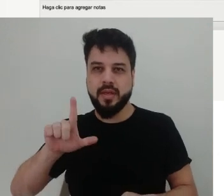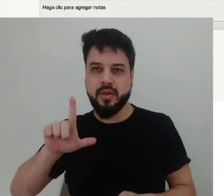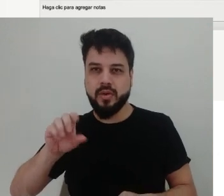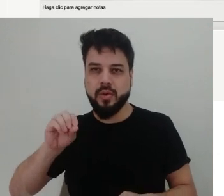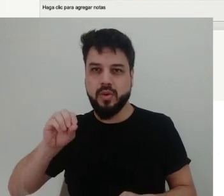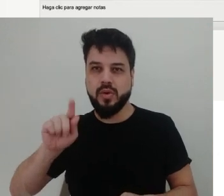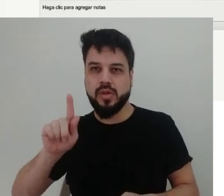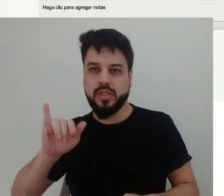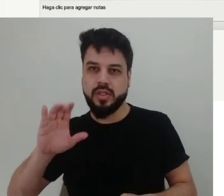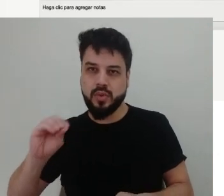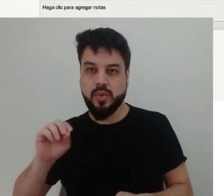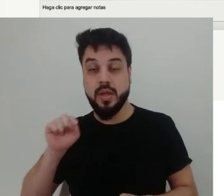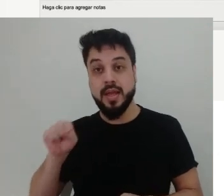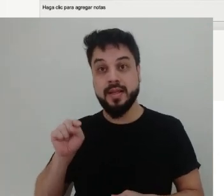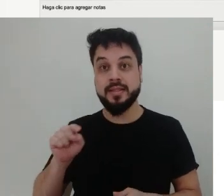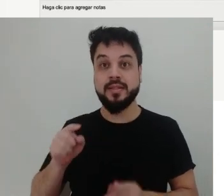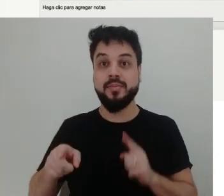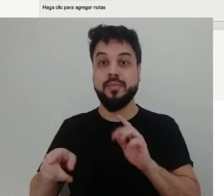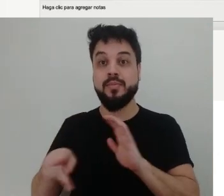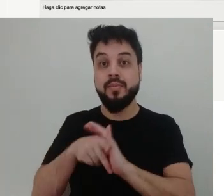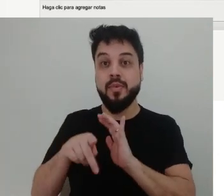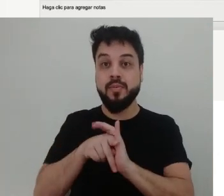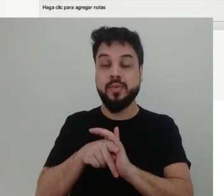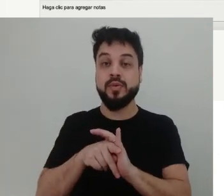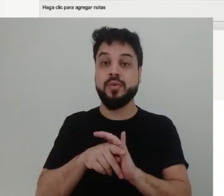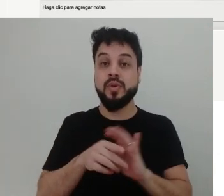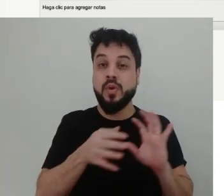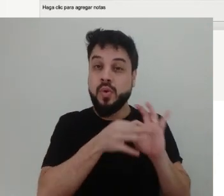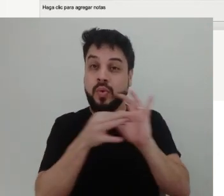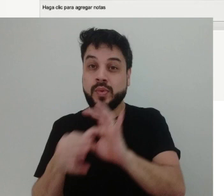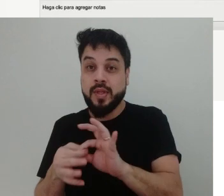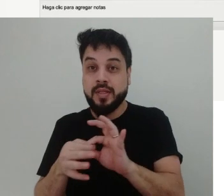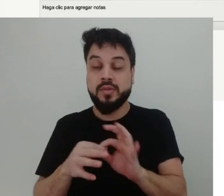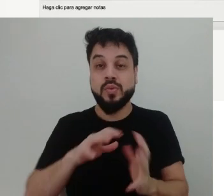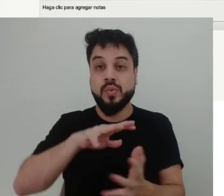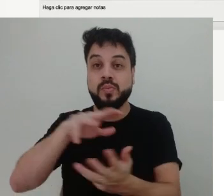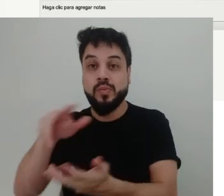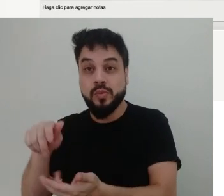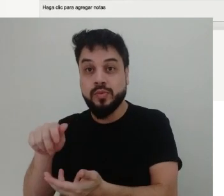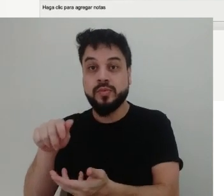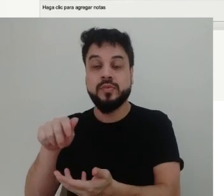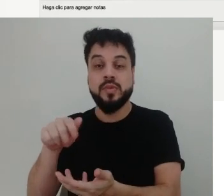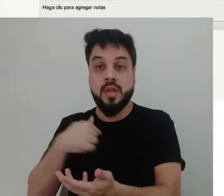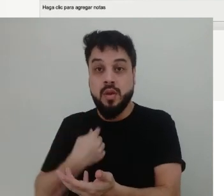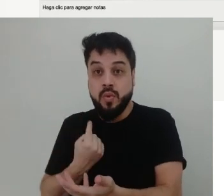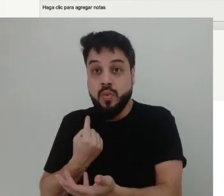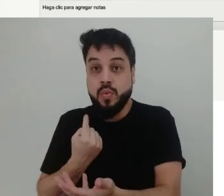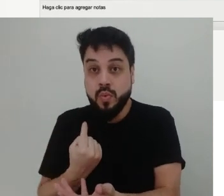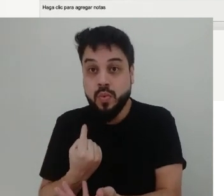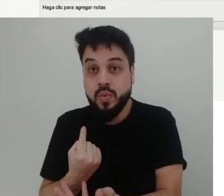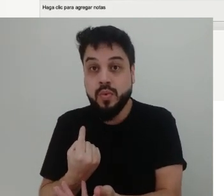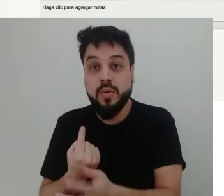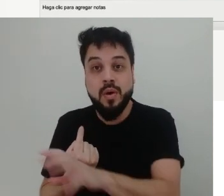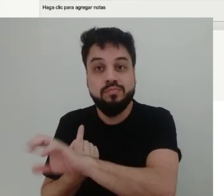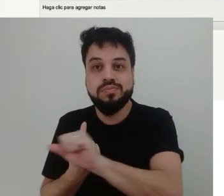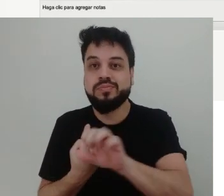socioambiental, algo que también resuena y caracteriza mucho a América Latina. Conocí este conflicto ahora a través de la